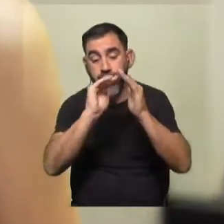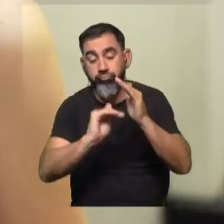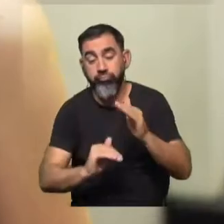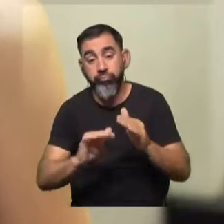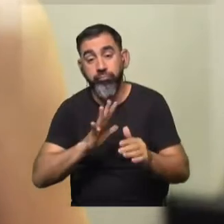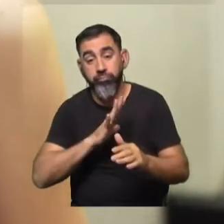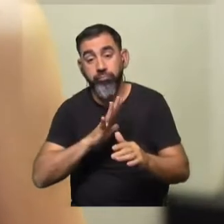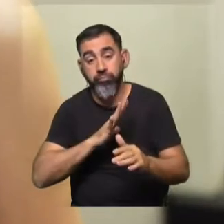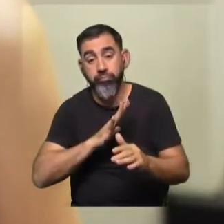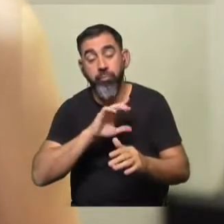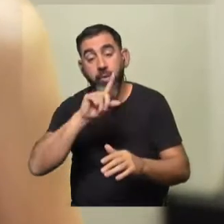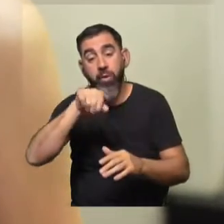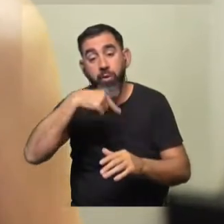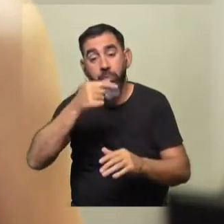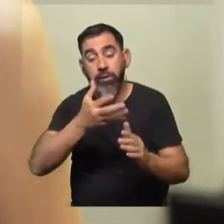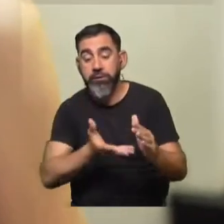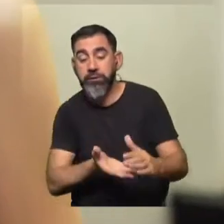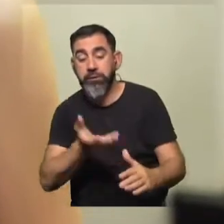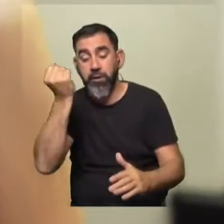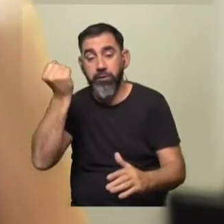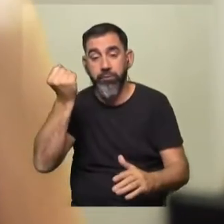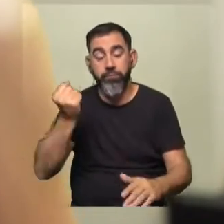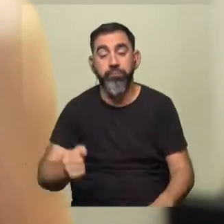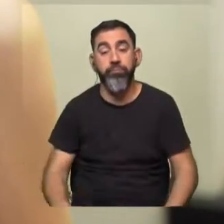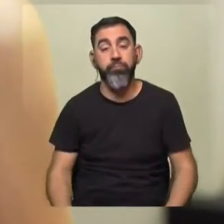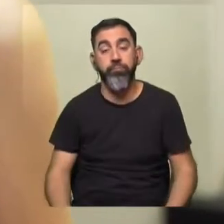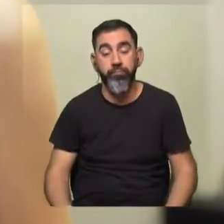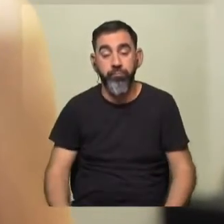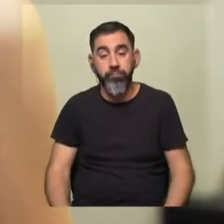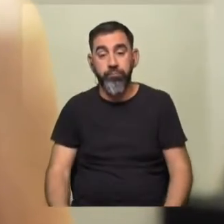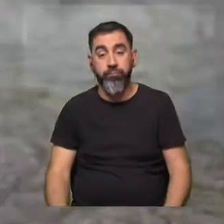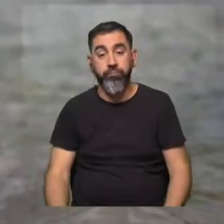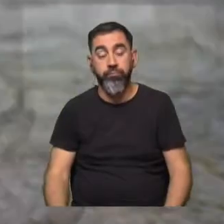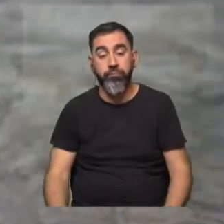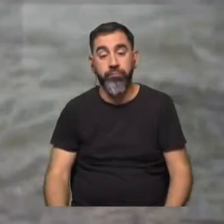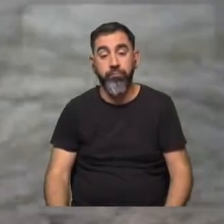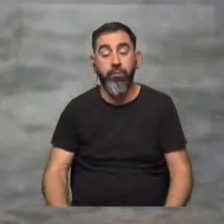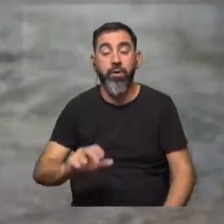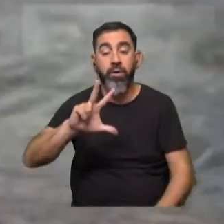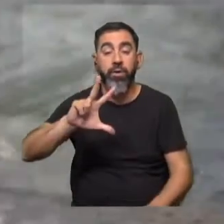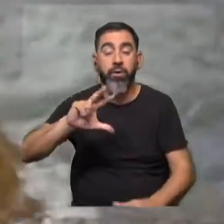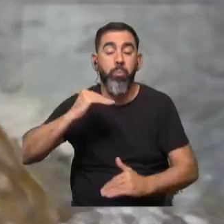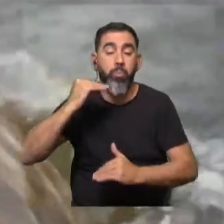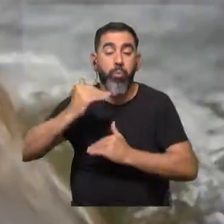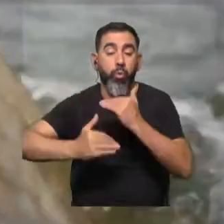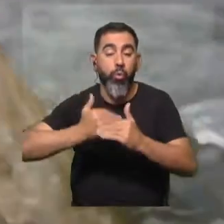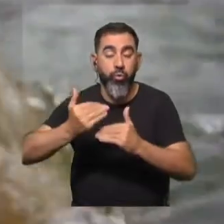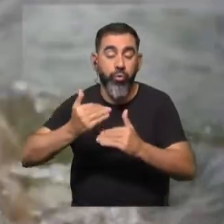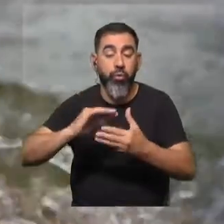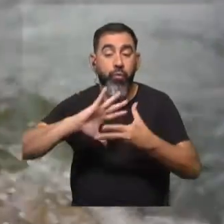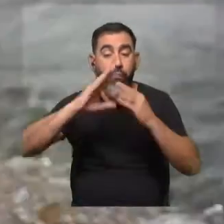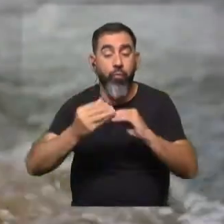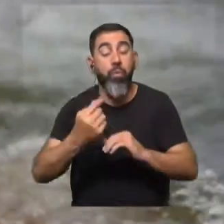uno después lo extrae, digamos, por digamos, tres procesos o tres momentos. Uno